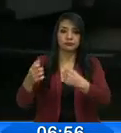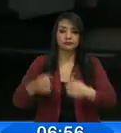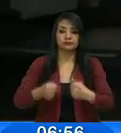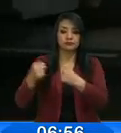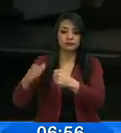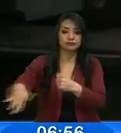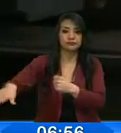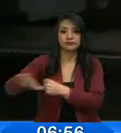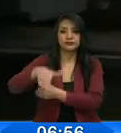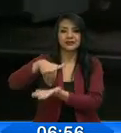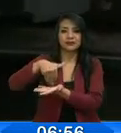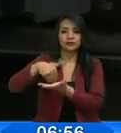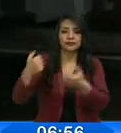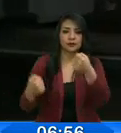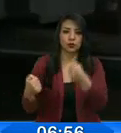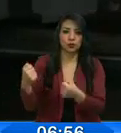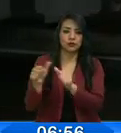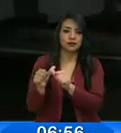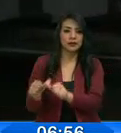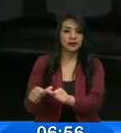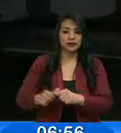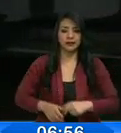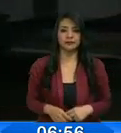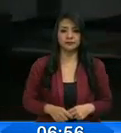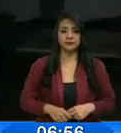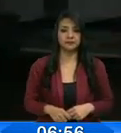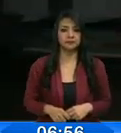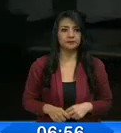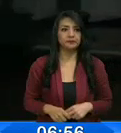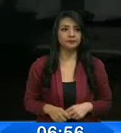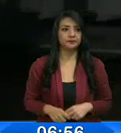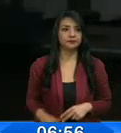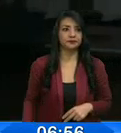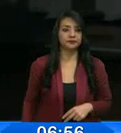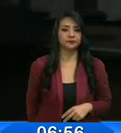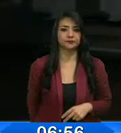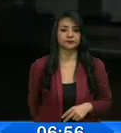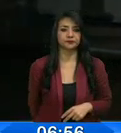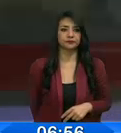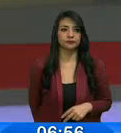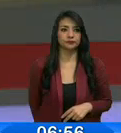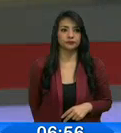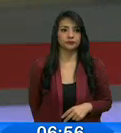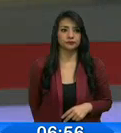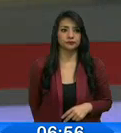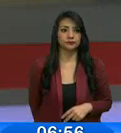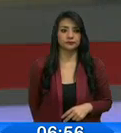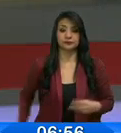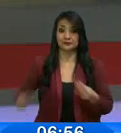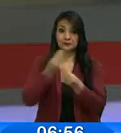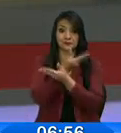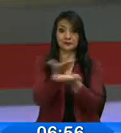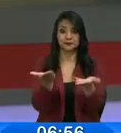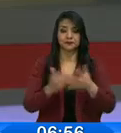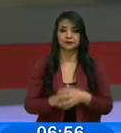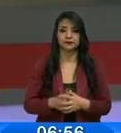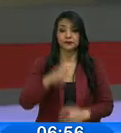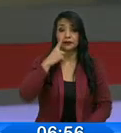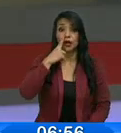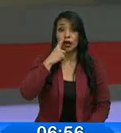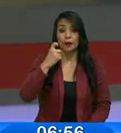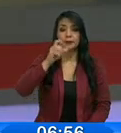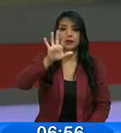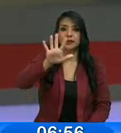patio de retención vehicular. Desde Pasaje, informó Karina Valdivieso. Vamos a contarles ahora que un hombre de